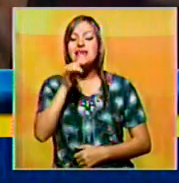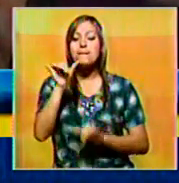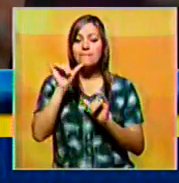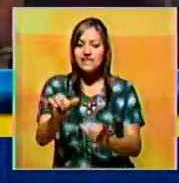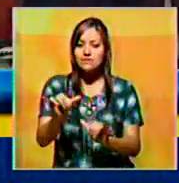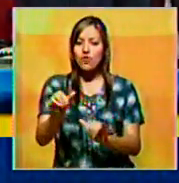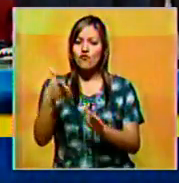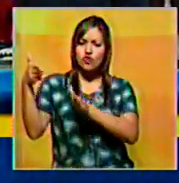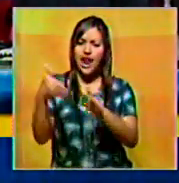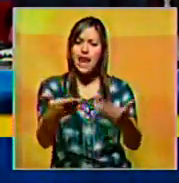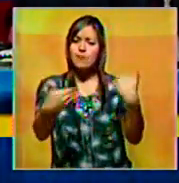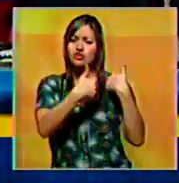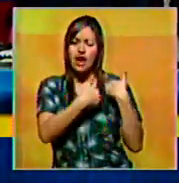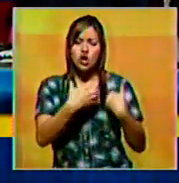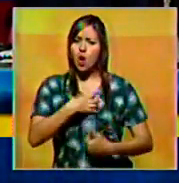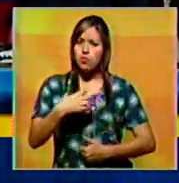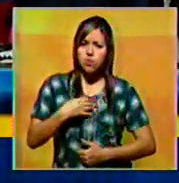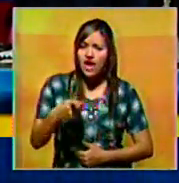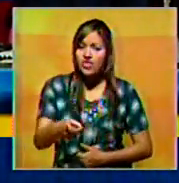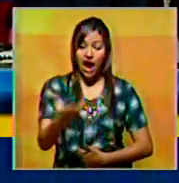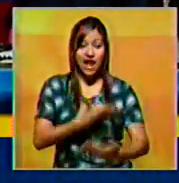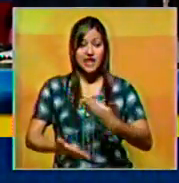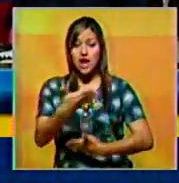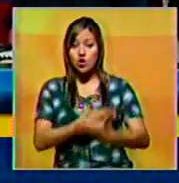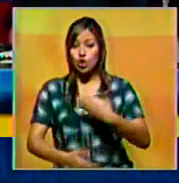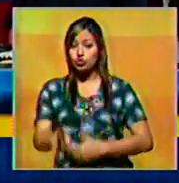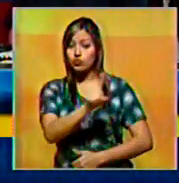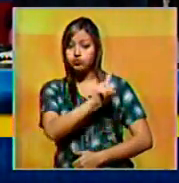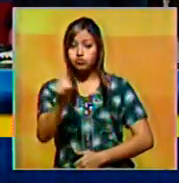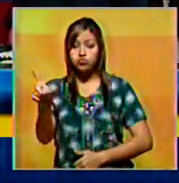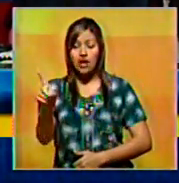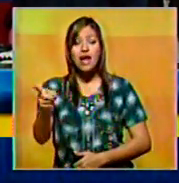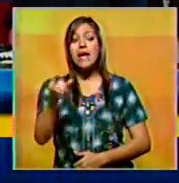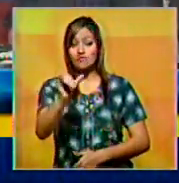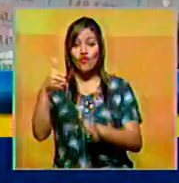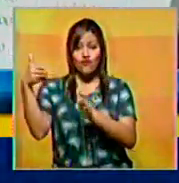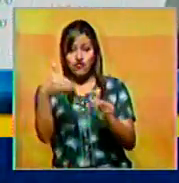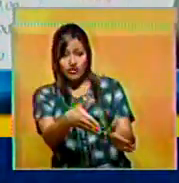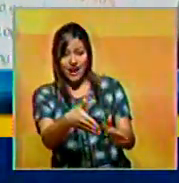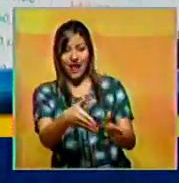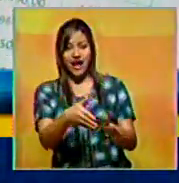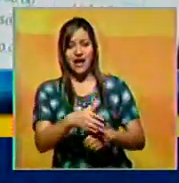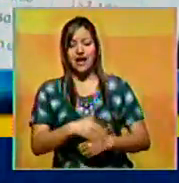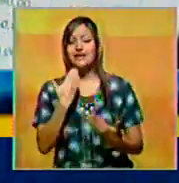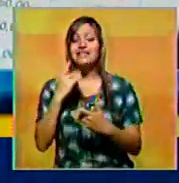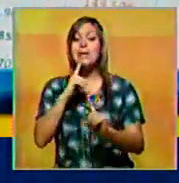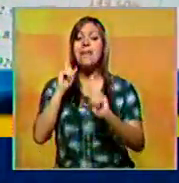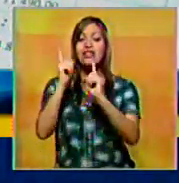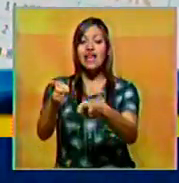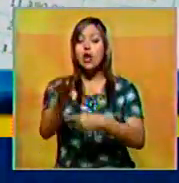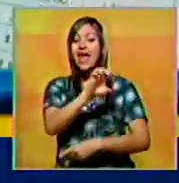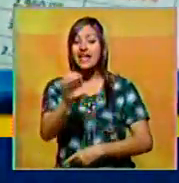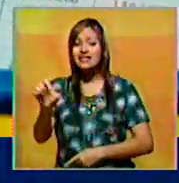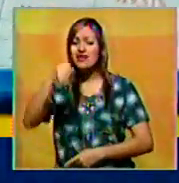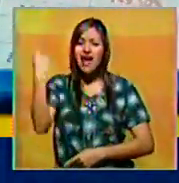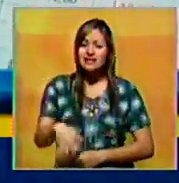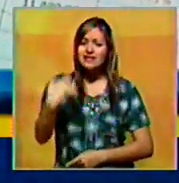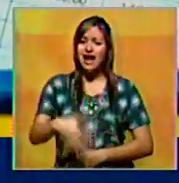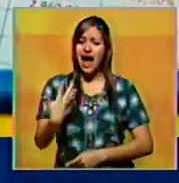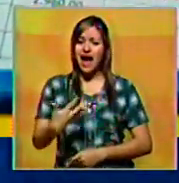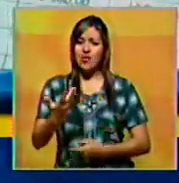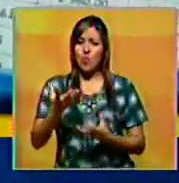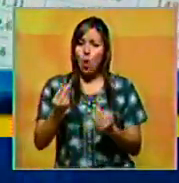de servicio no pueden convertirlo en un negocio. Acotó que la funeraria Monumental en el cementerio del Este especula con los precios